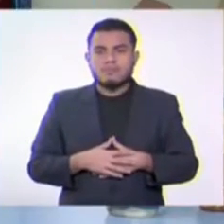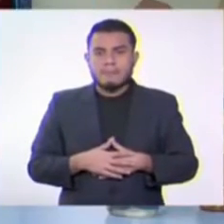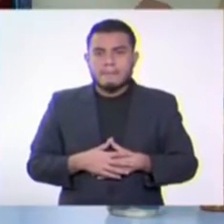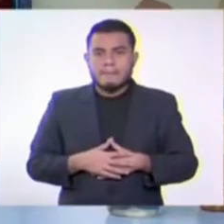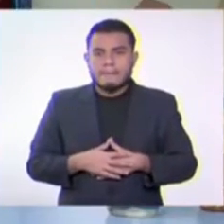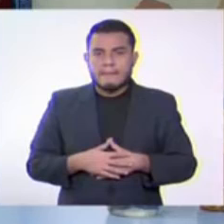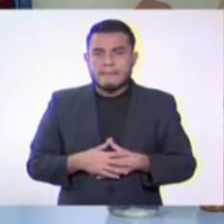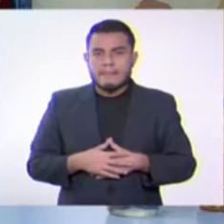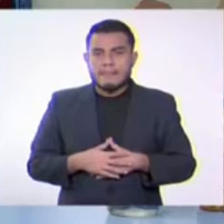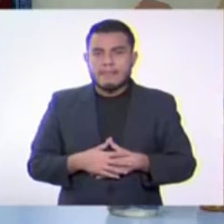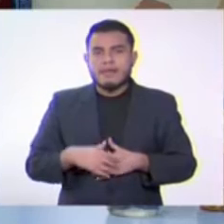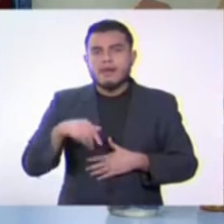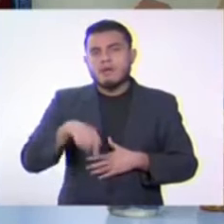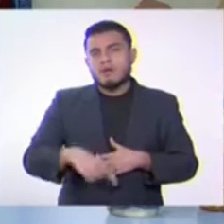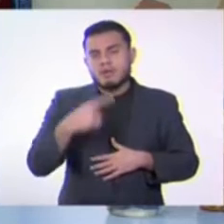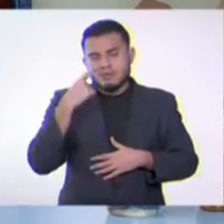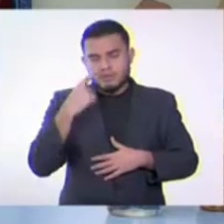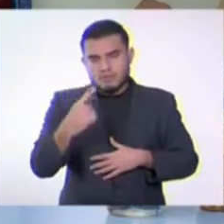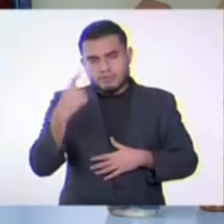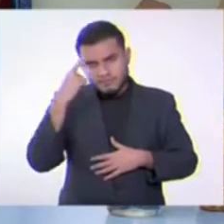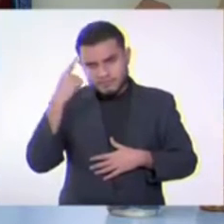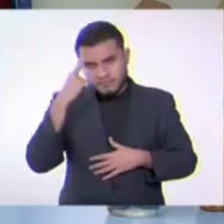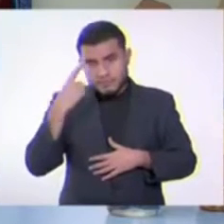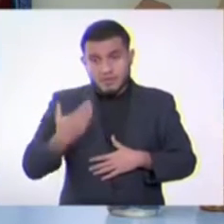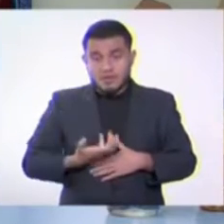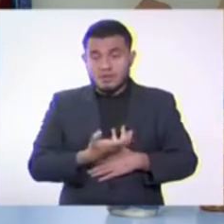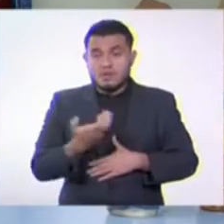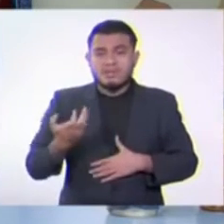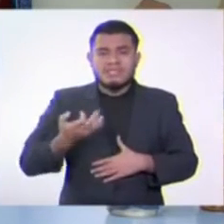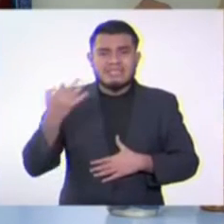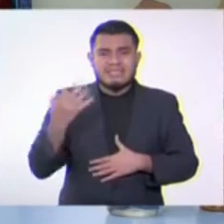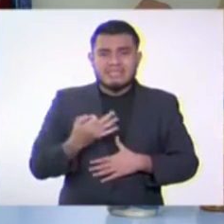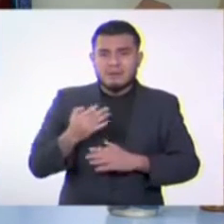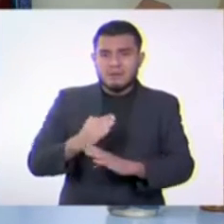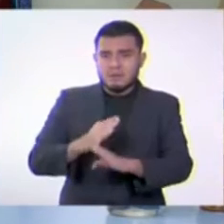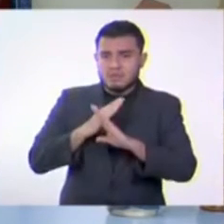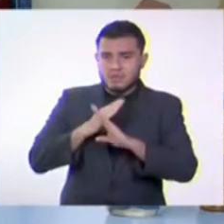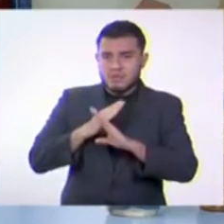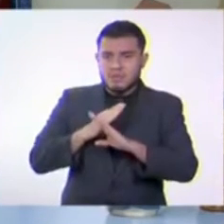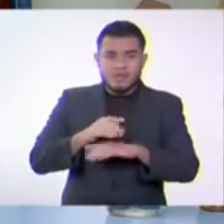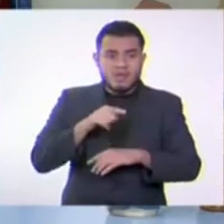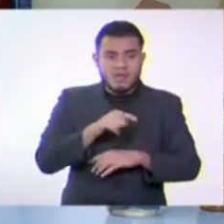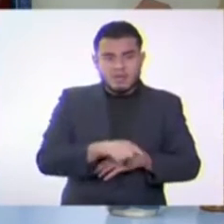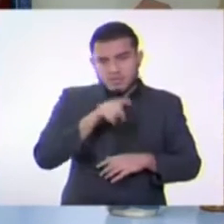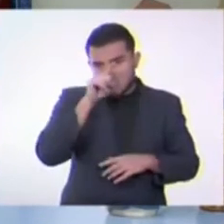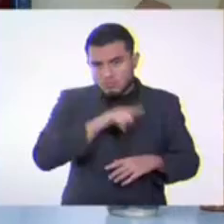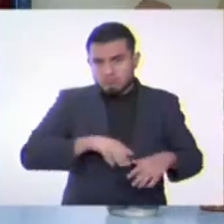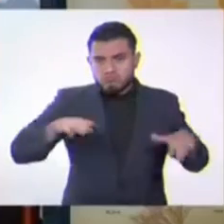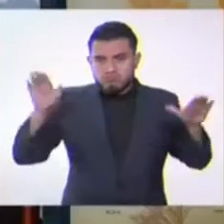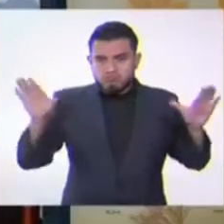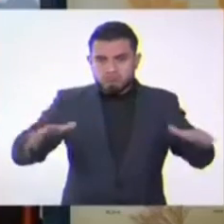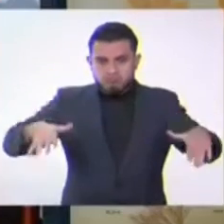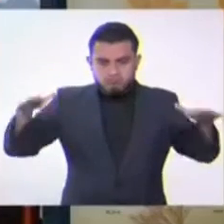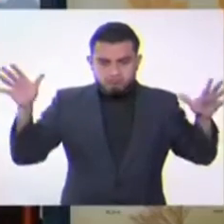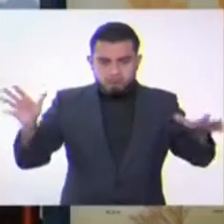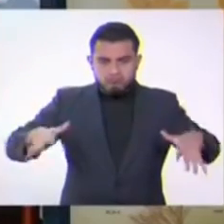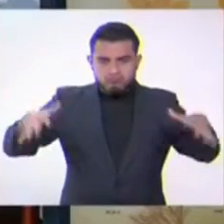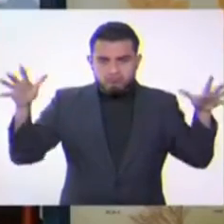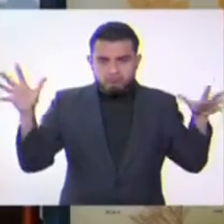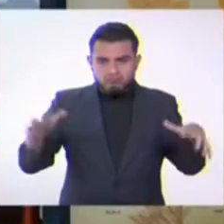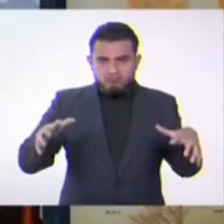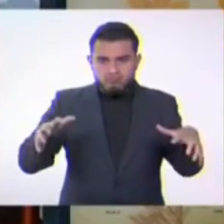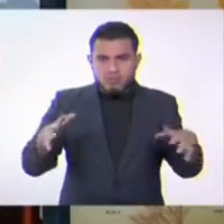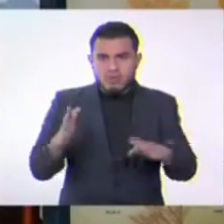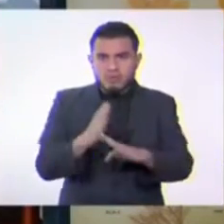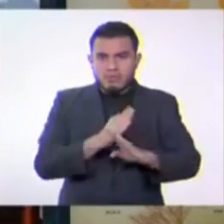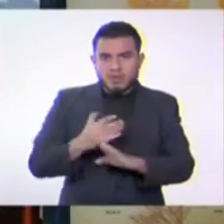Bueno, ahora imagínate que nosotros necesitamos proteger a uno de estos gavilanes debido a que, por ejemplo, protege